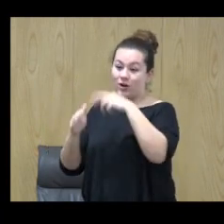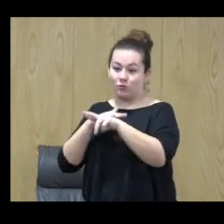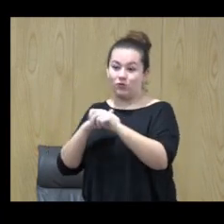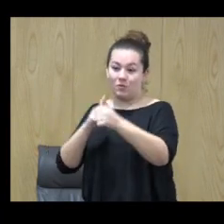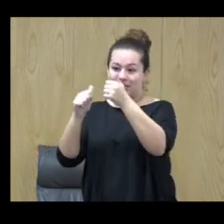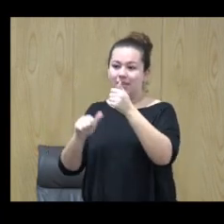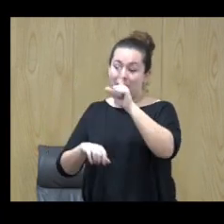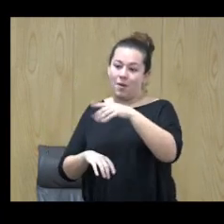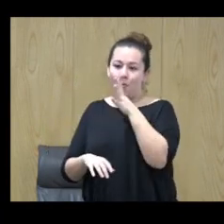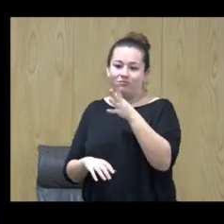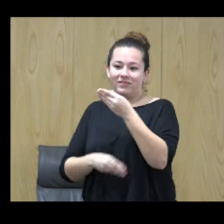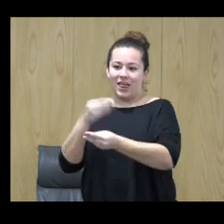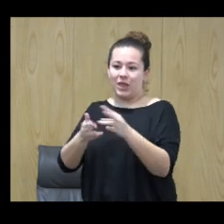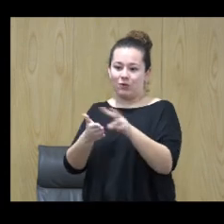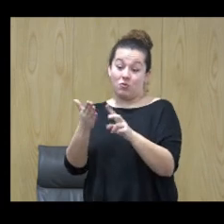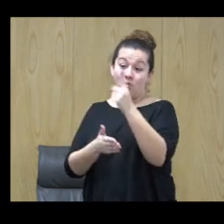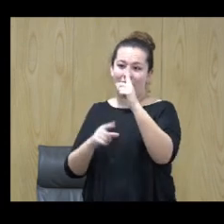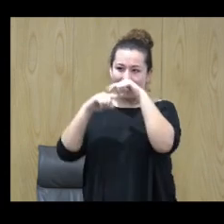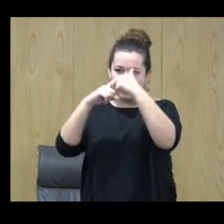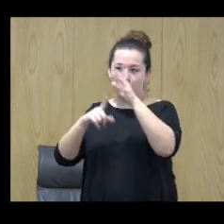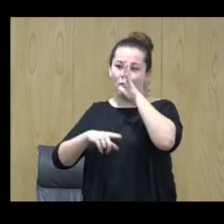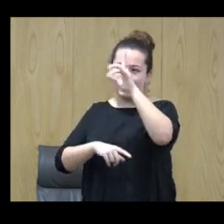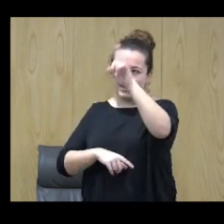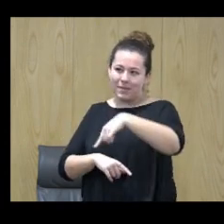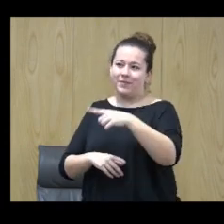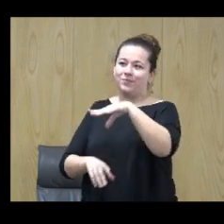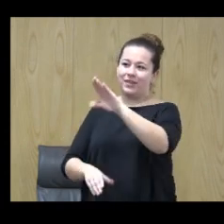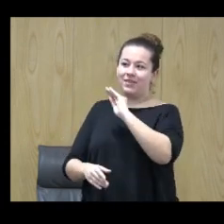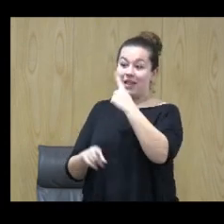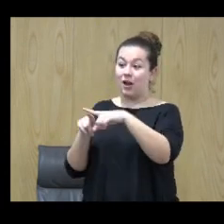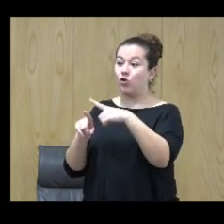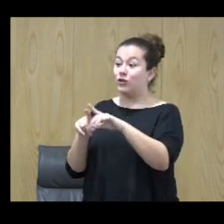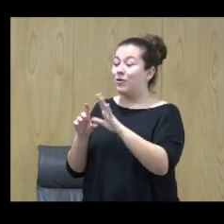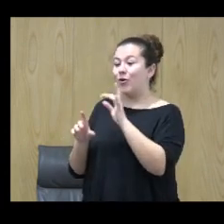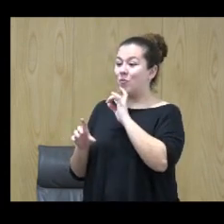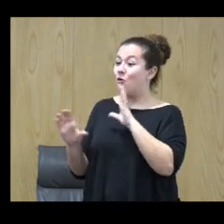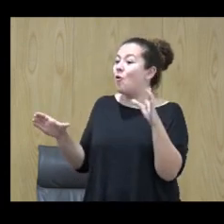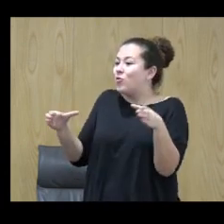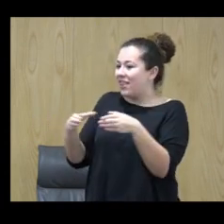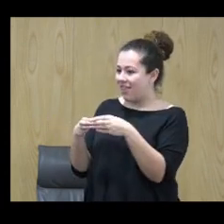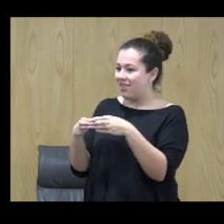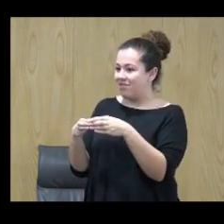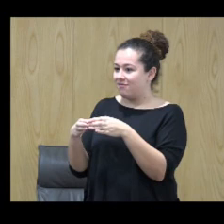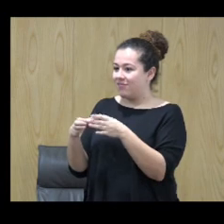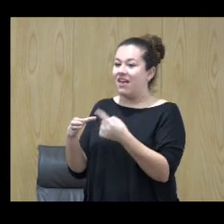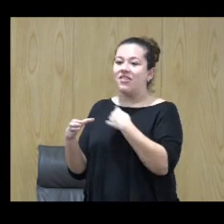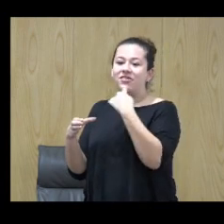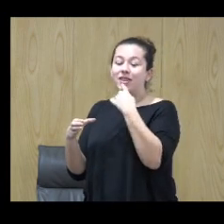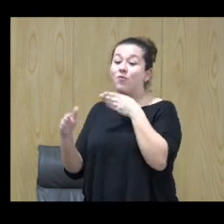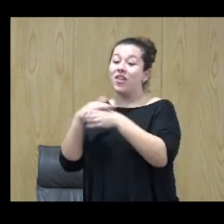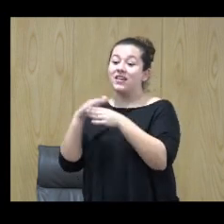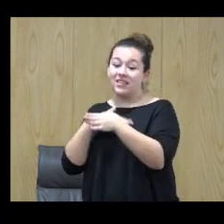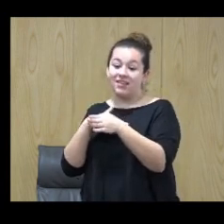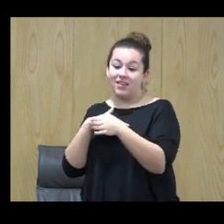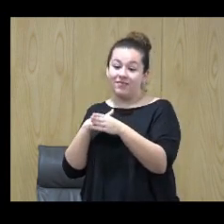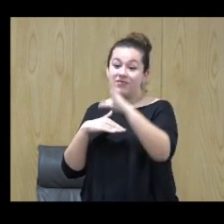reflexión, porque también se comprenden las cosas en comunidad, ¿no? Lo que decimos de la accesibilidad cognitiva es que al